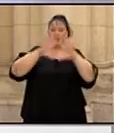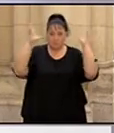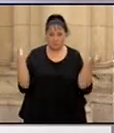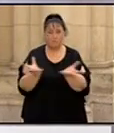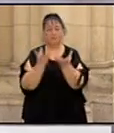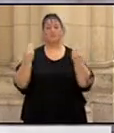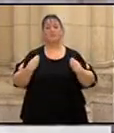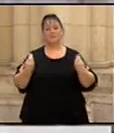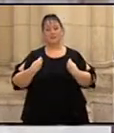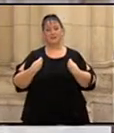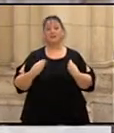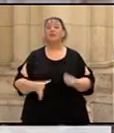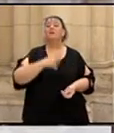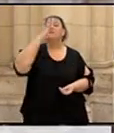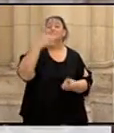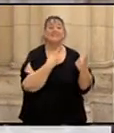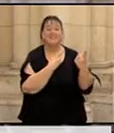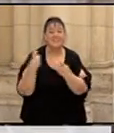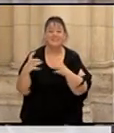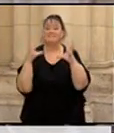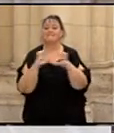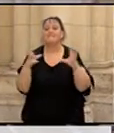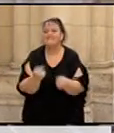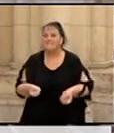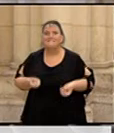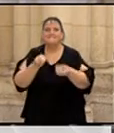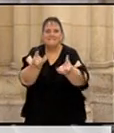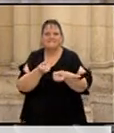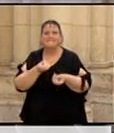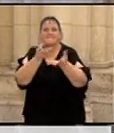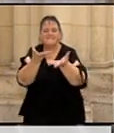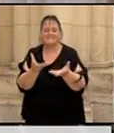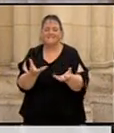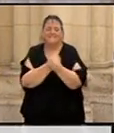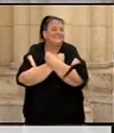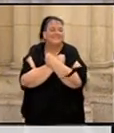viva. Por eso la necesidad que tenemos de anunciarlo, queridos hermanos.